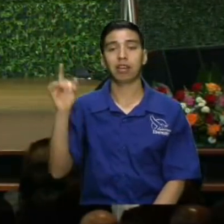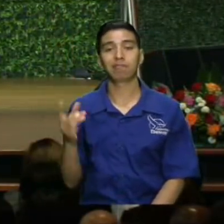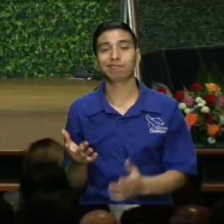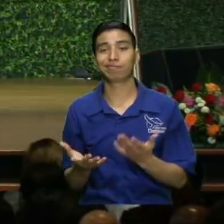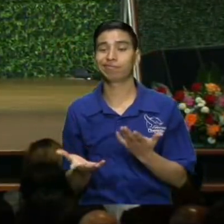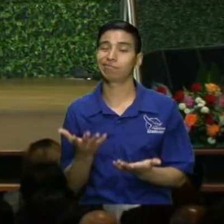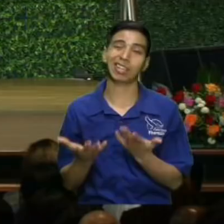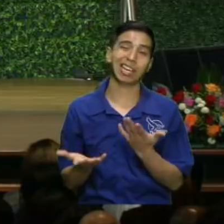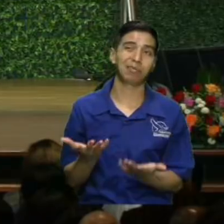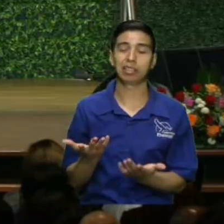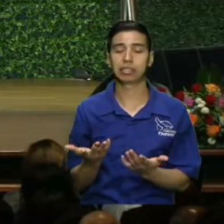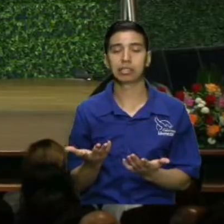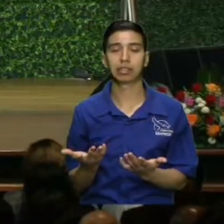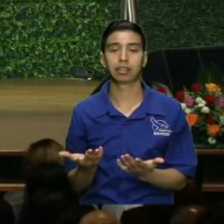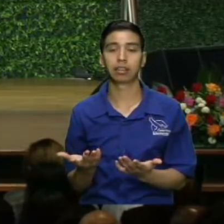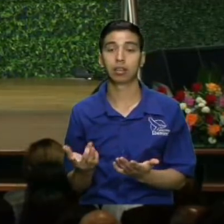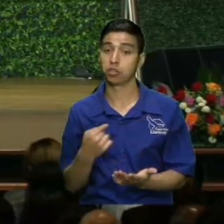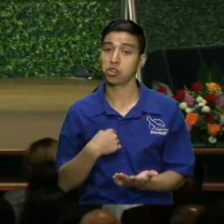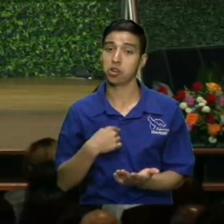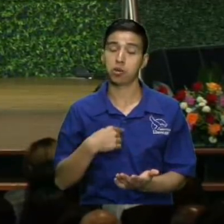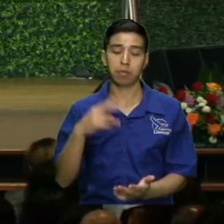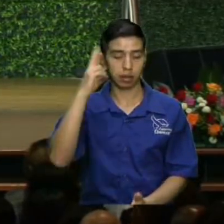Con los Bahá'í fui a averiguar, hermano.